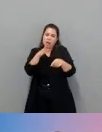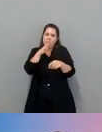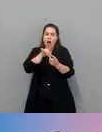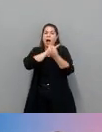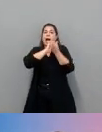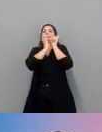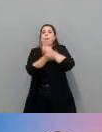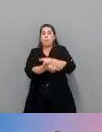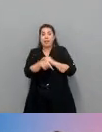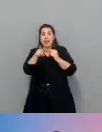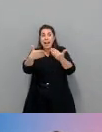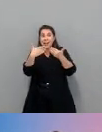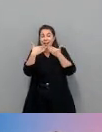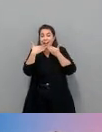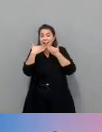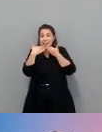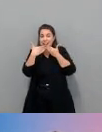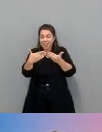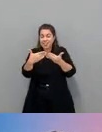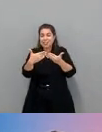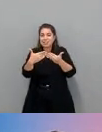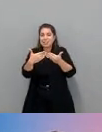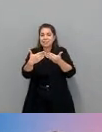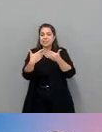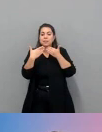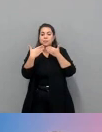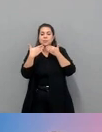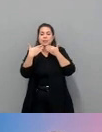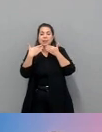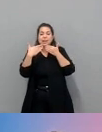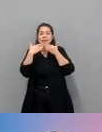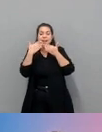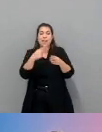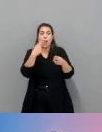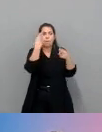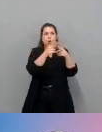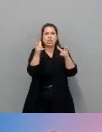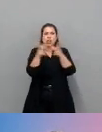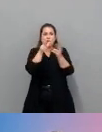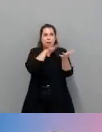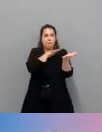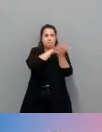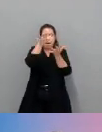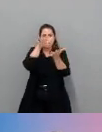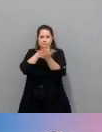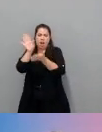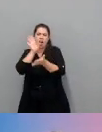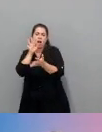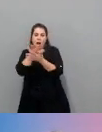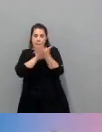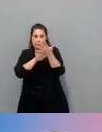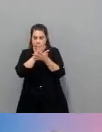también gracias a esa incidencia social y política de la que hablábamos.